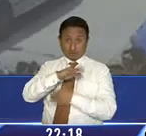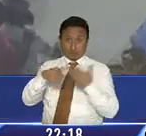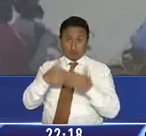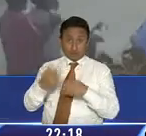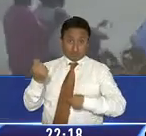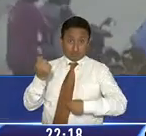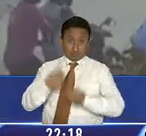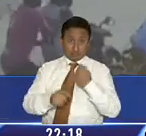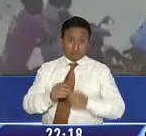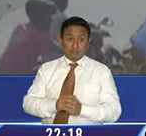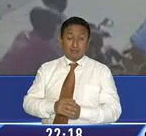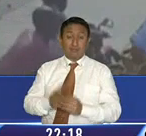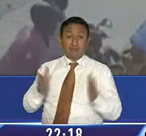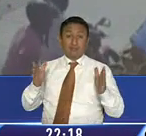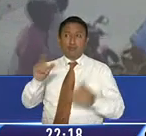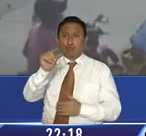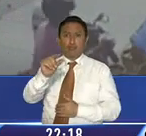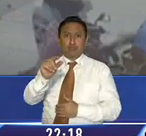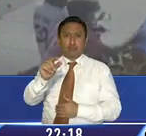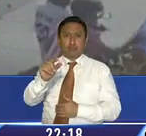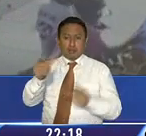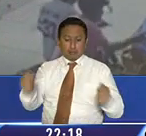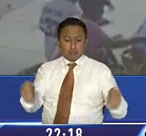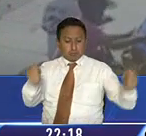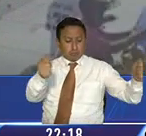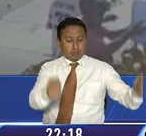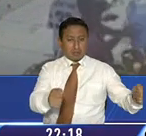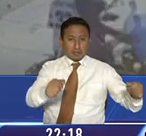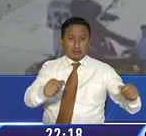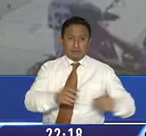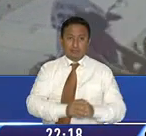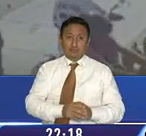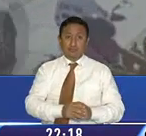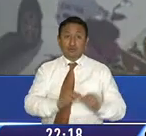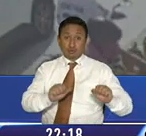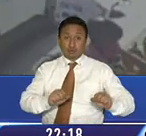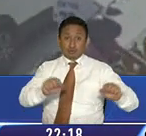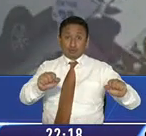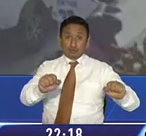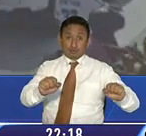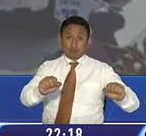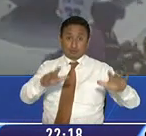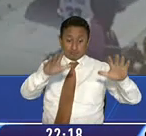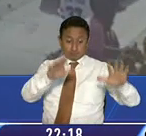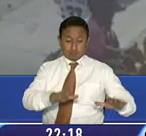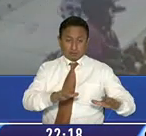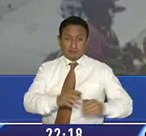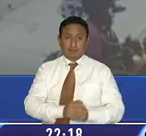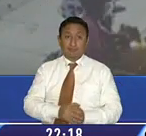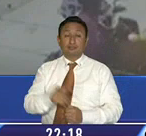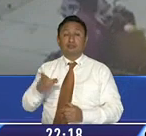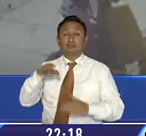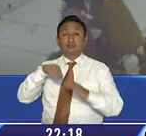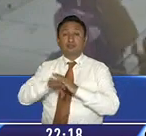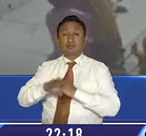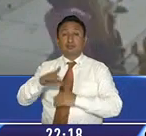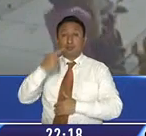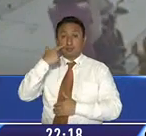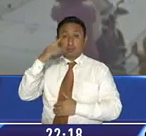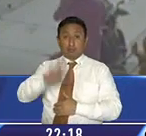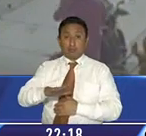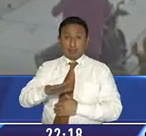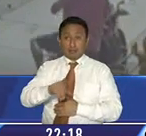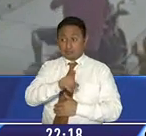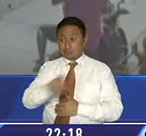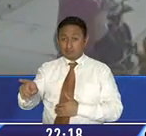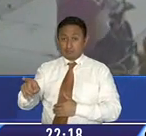barrio. Dejó por cuestión de segundos su carrito en vigilancia. Él entró a dejar el gas